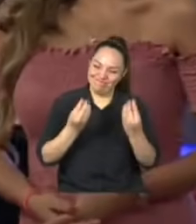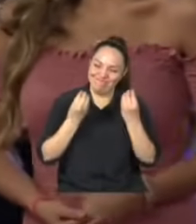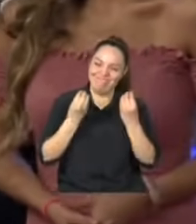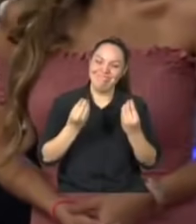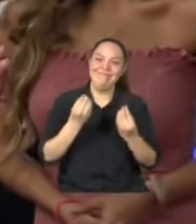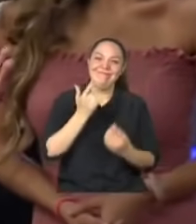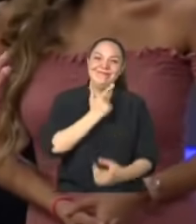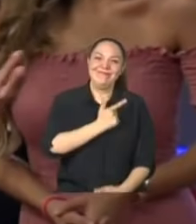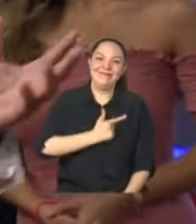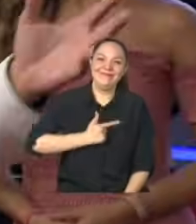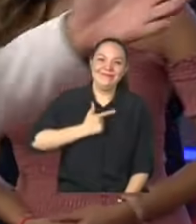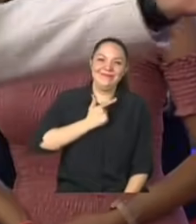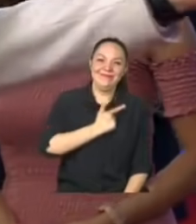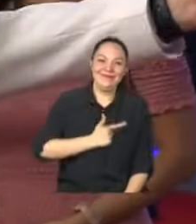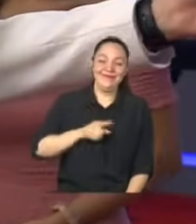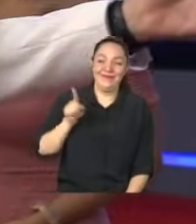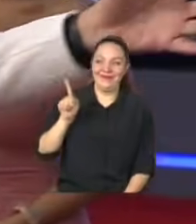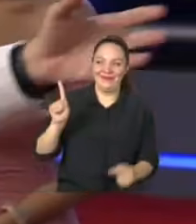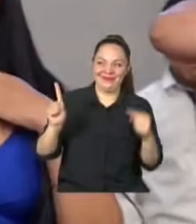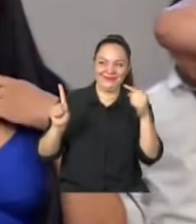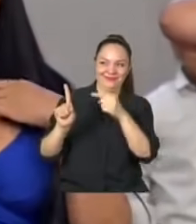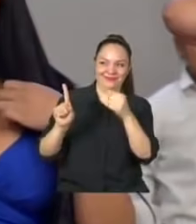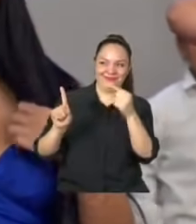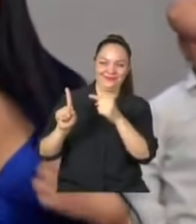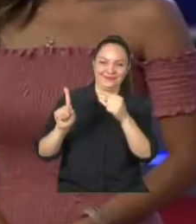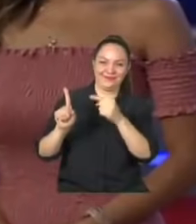que llama más.